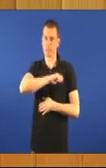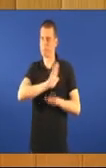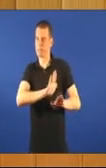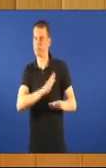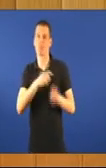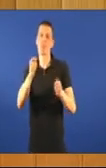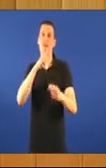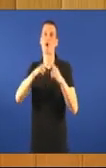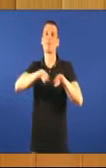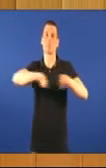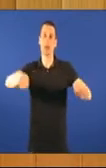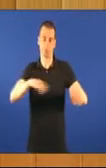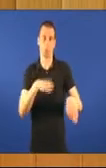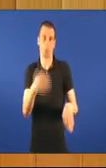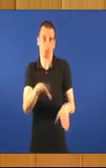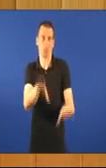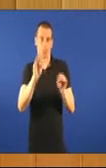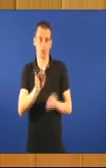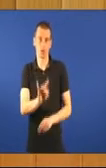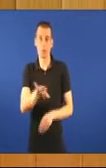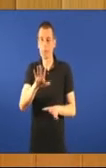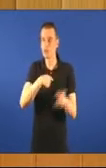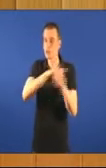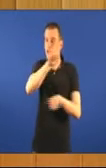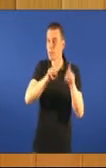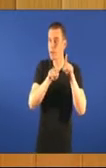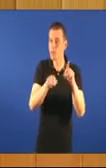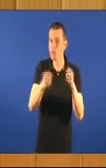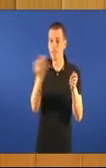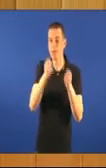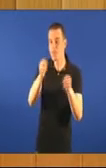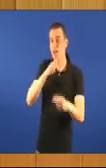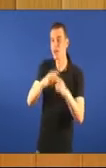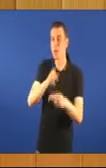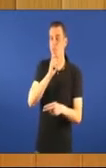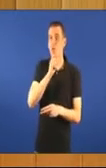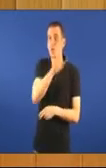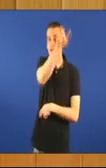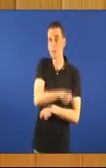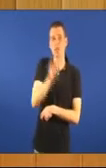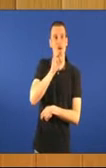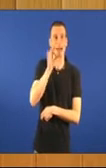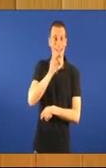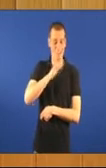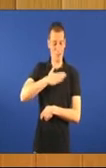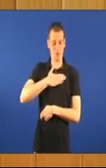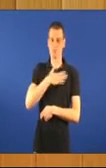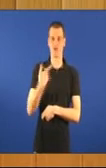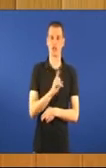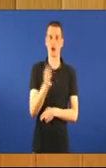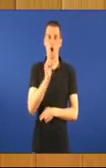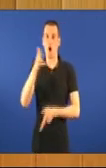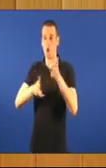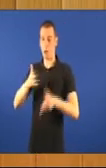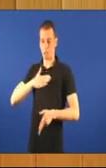separatista. Pero eu pregunto, como debe chamarse a un galego que non queira ser galego, a un vasco que non queira